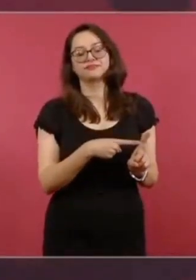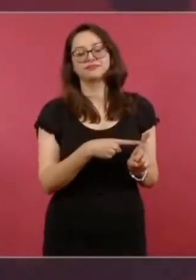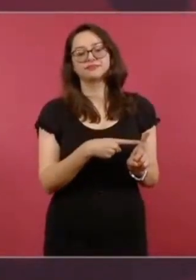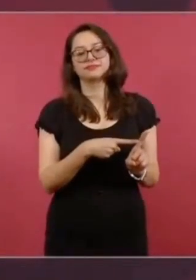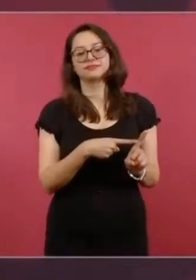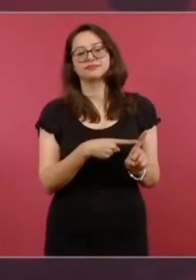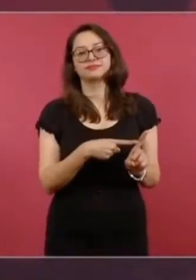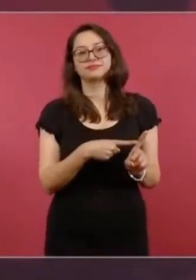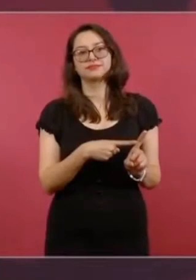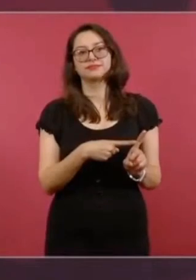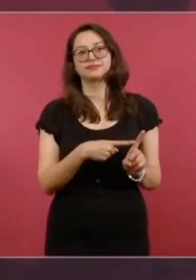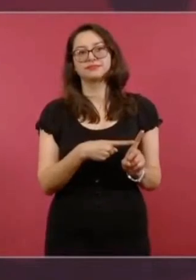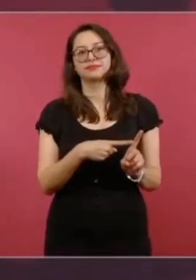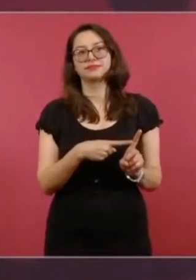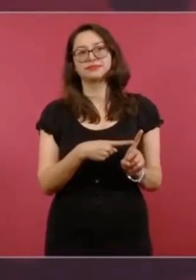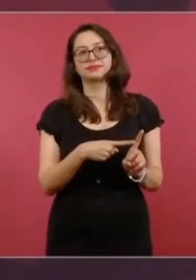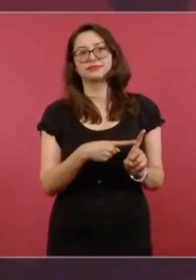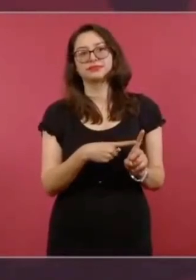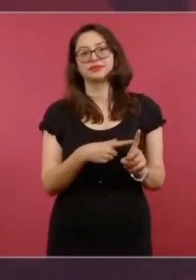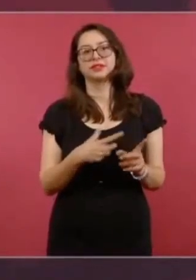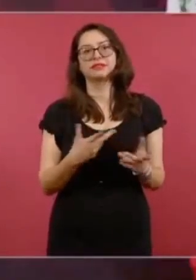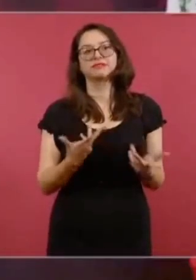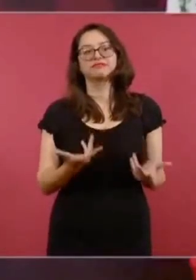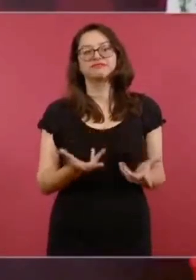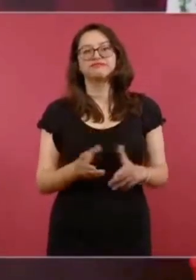Si comparáramos.